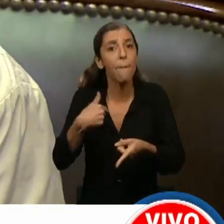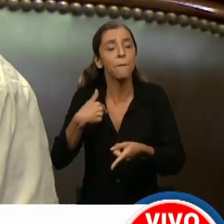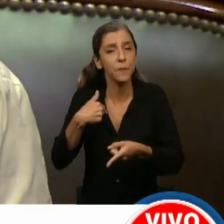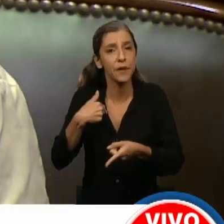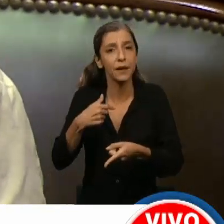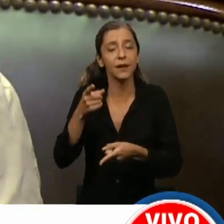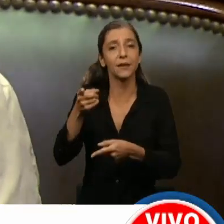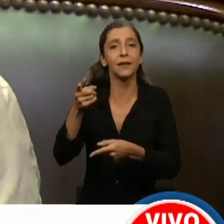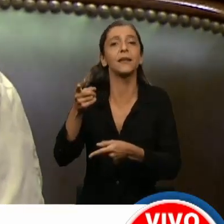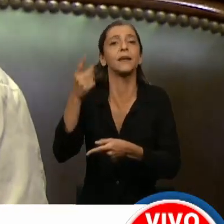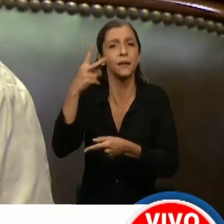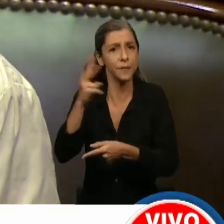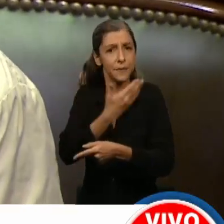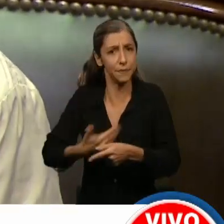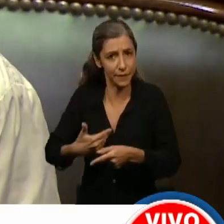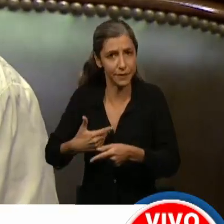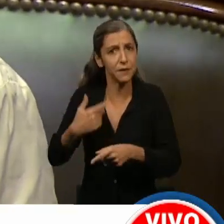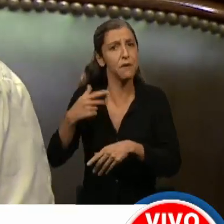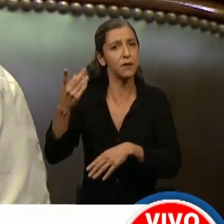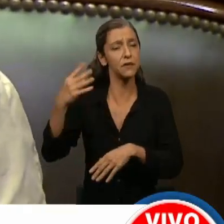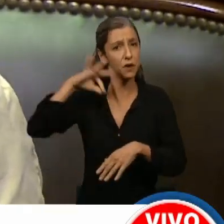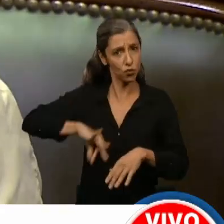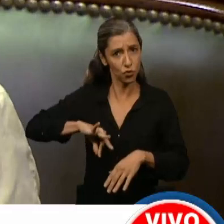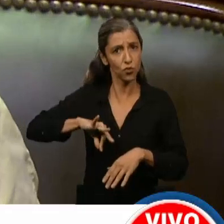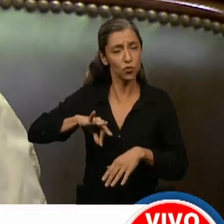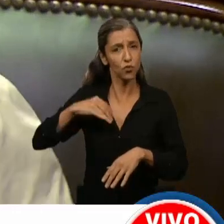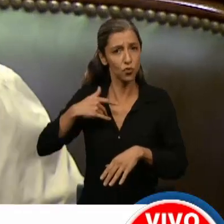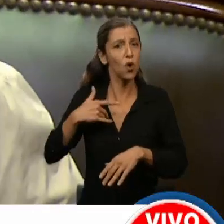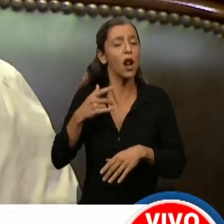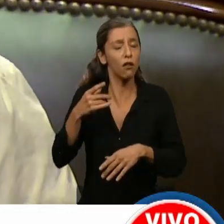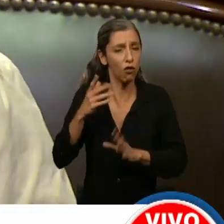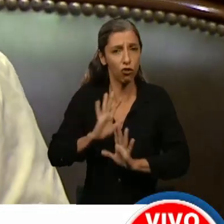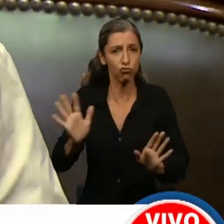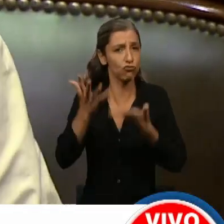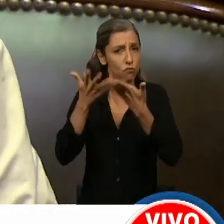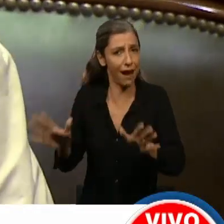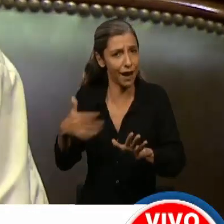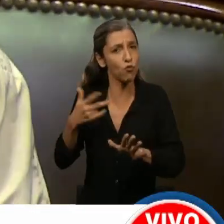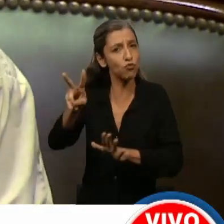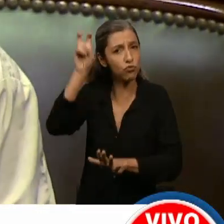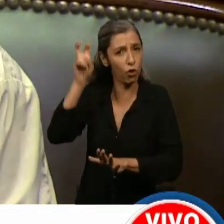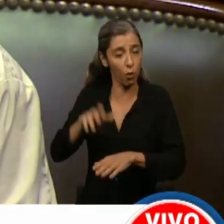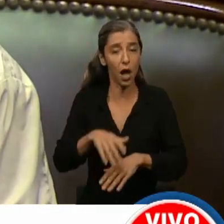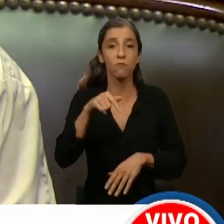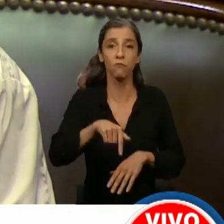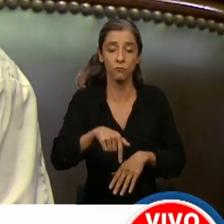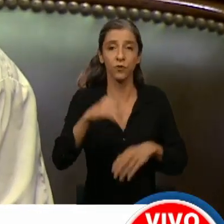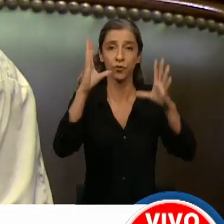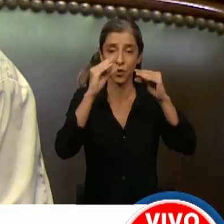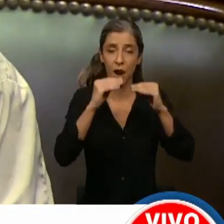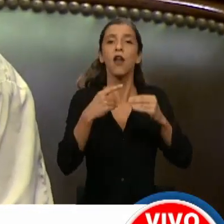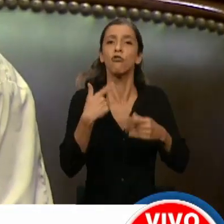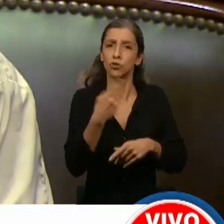como vicepresidenta y voy a elegir por la asignación. Esta noche nosotros empezamos un diálogo con algunos referentes del oficialismo porque con